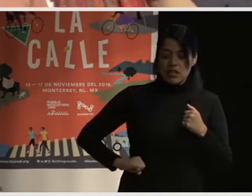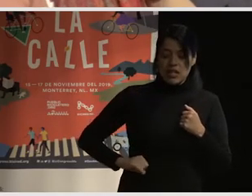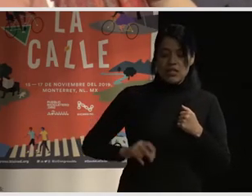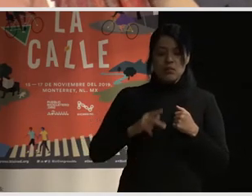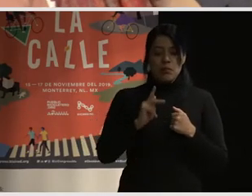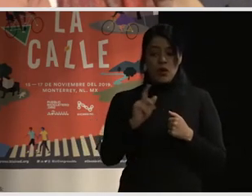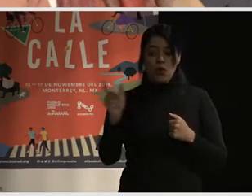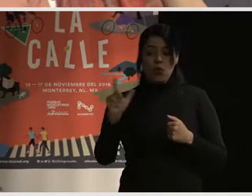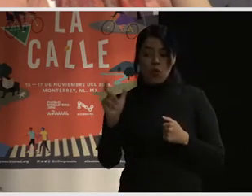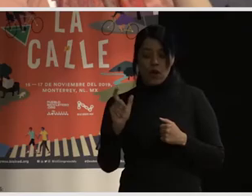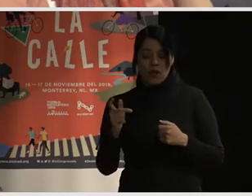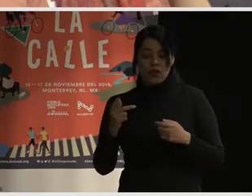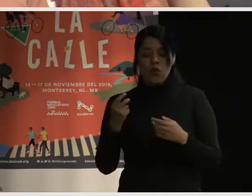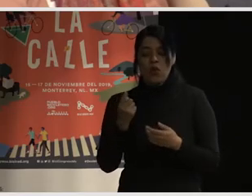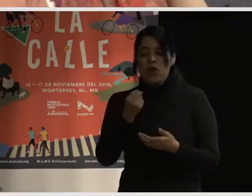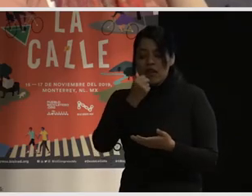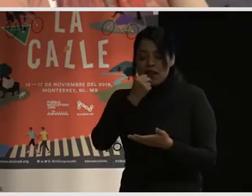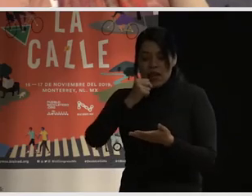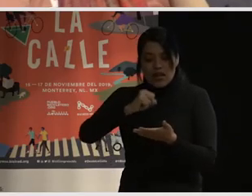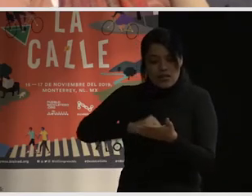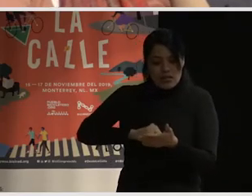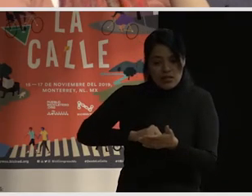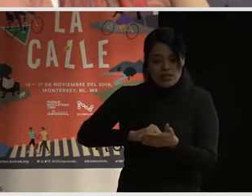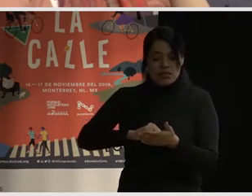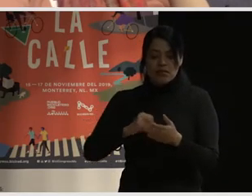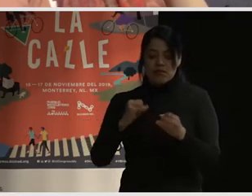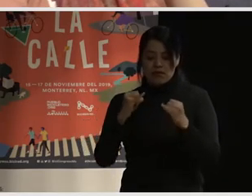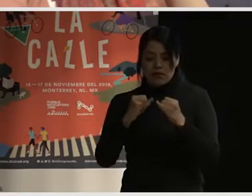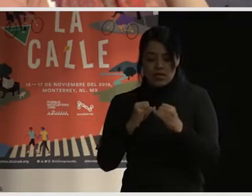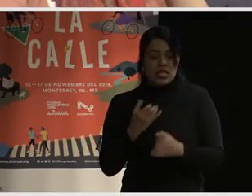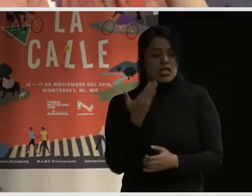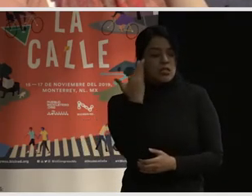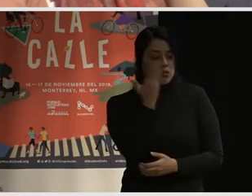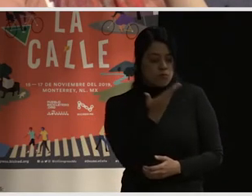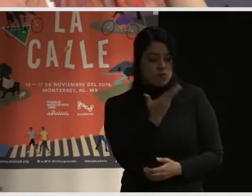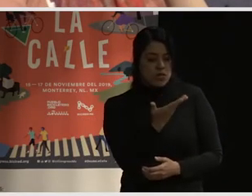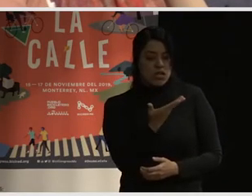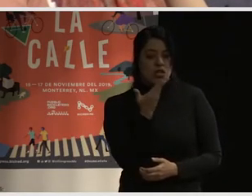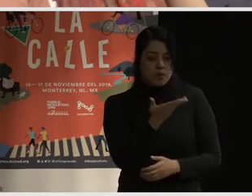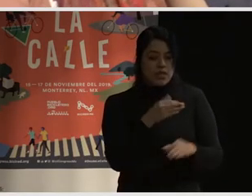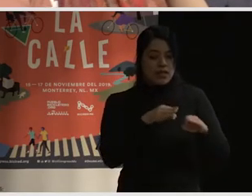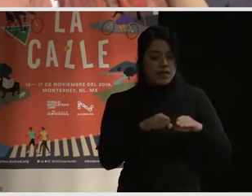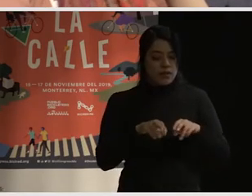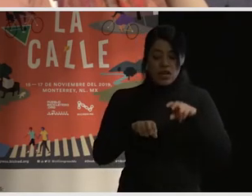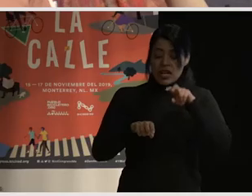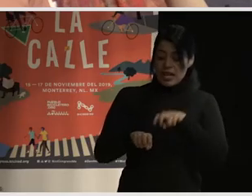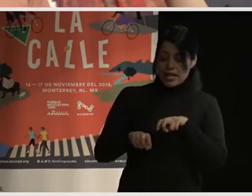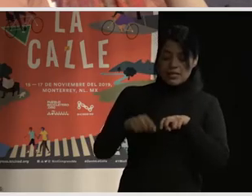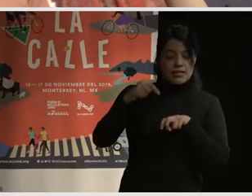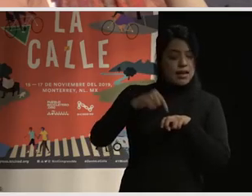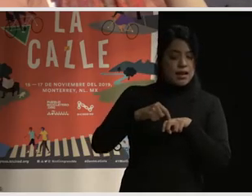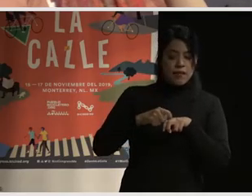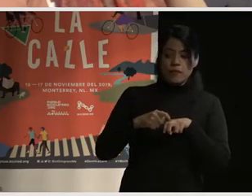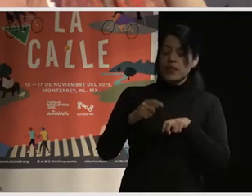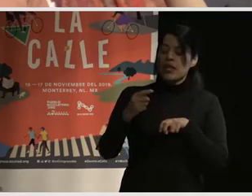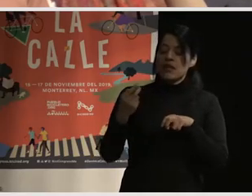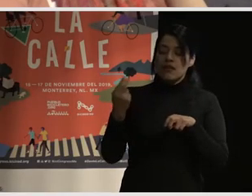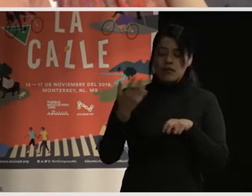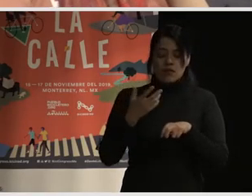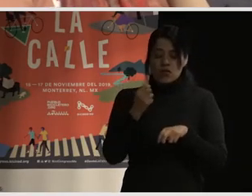lo exija la secretaria dónde trabaja las atribuciones que tiene para hacerlo quiero no quiera va a tener que estar aquí sentado y estar escuchando